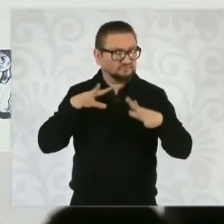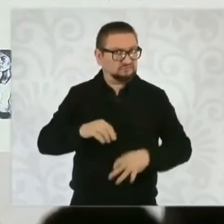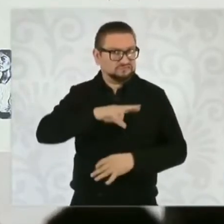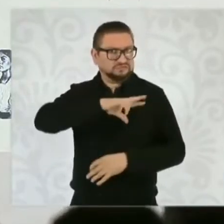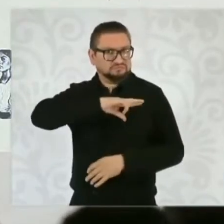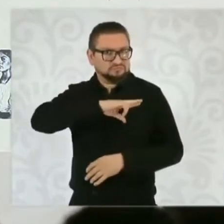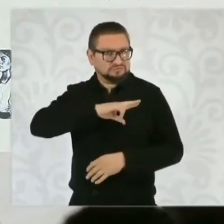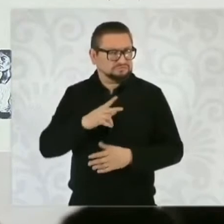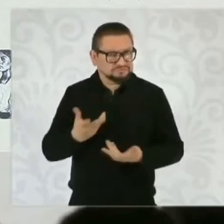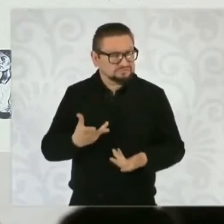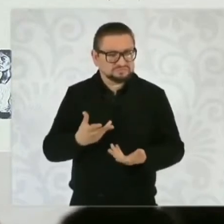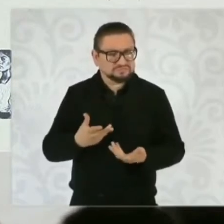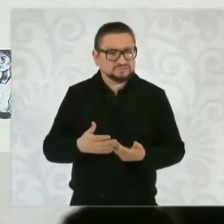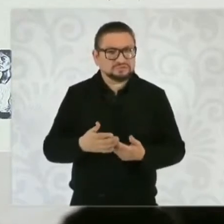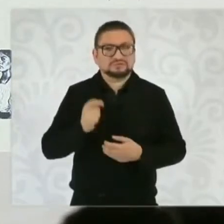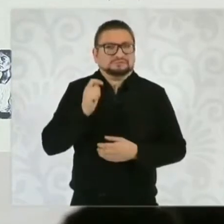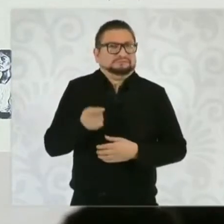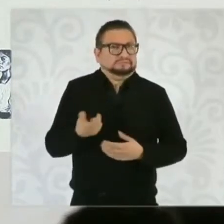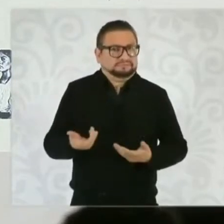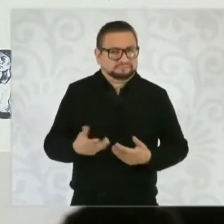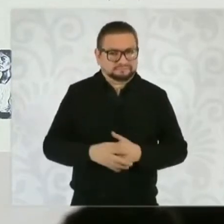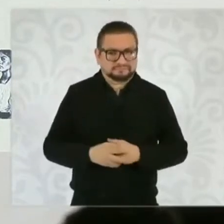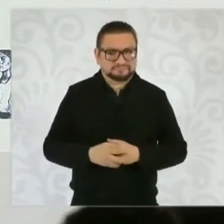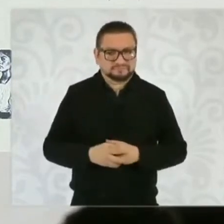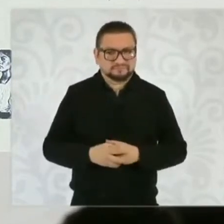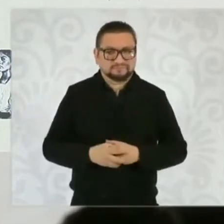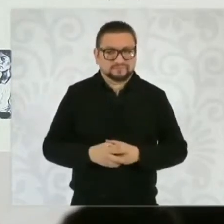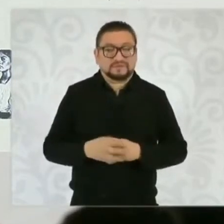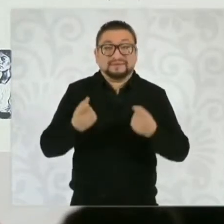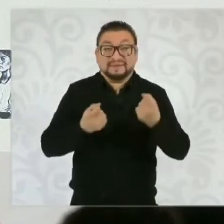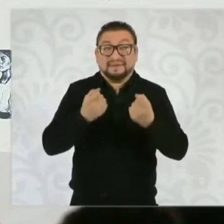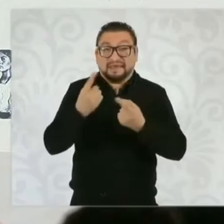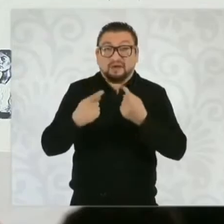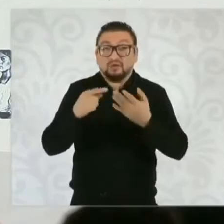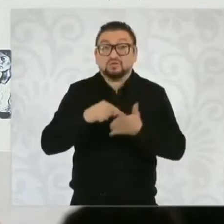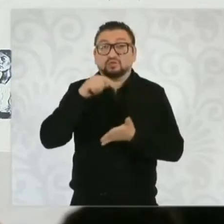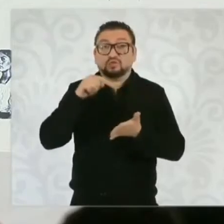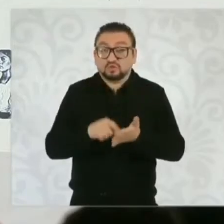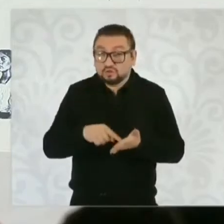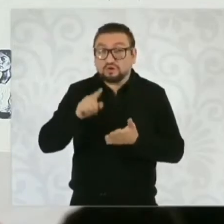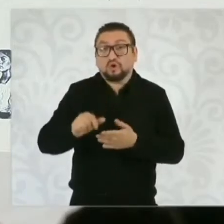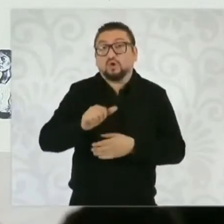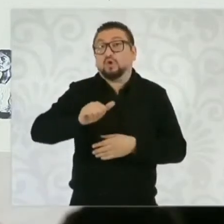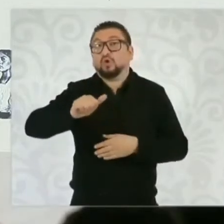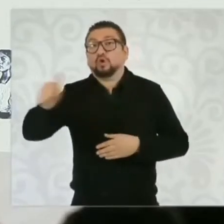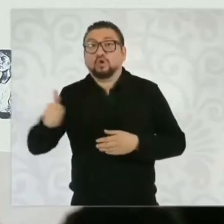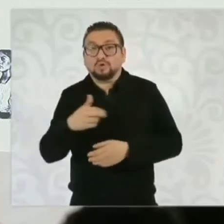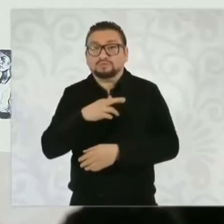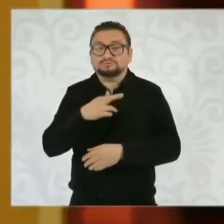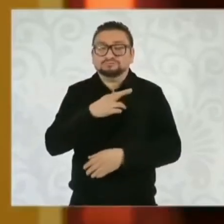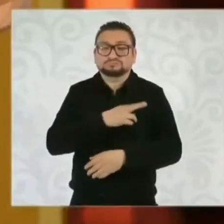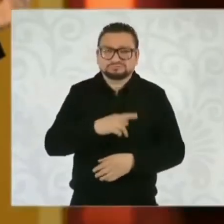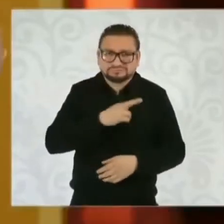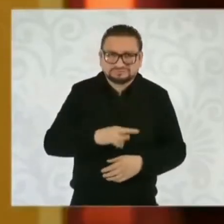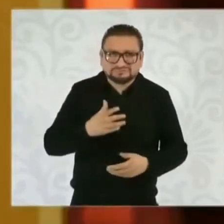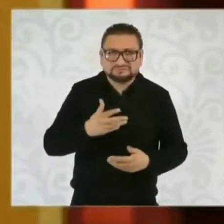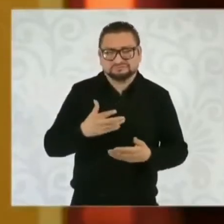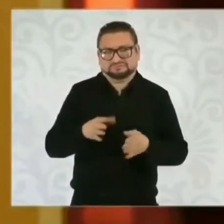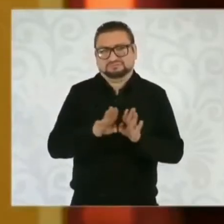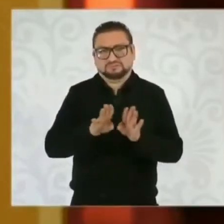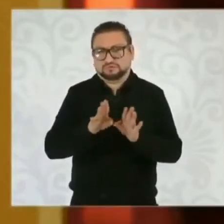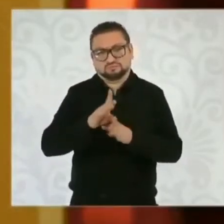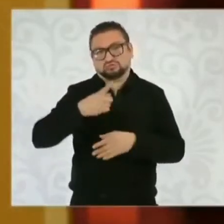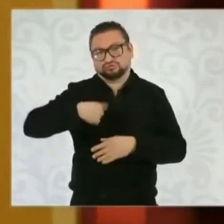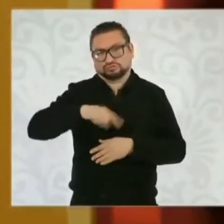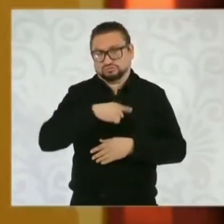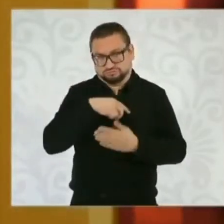privada. ¿Qué hace? Es más, algunos de esos espacios los subarrendaron. Entonces, bueno, esto lo